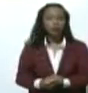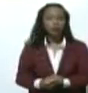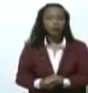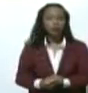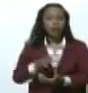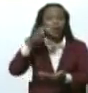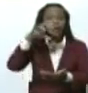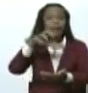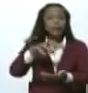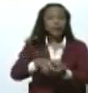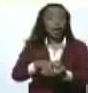Estado Lara